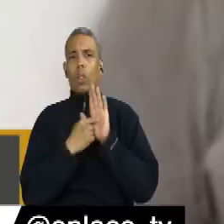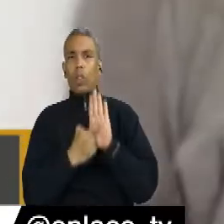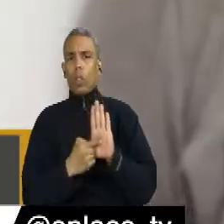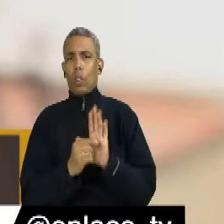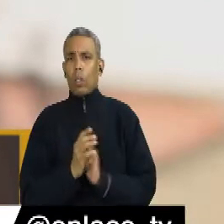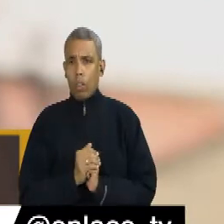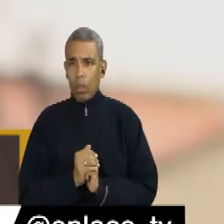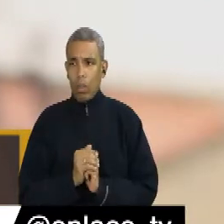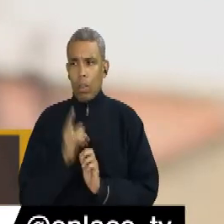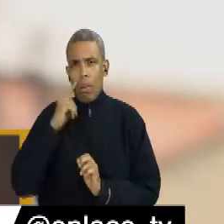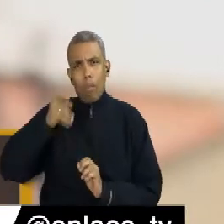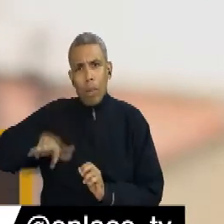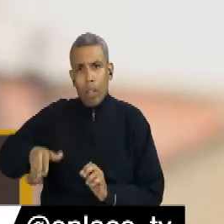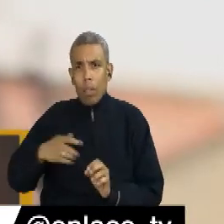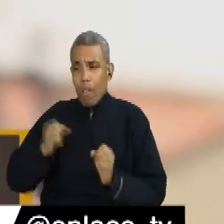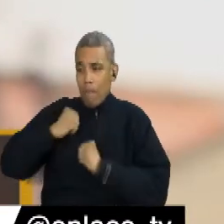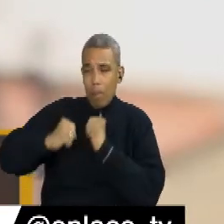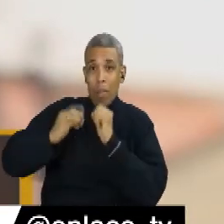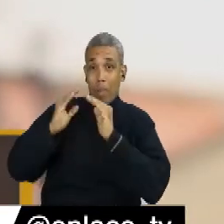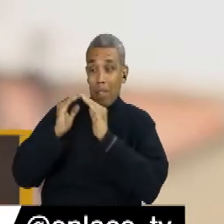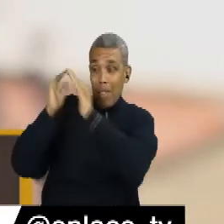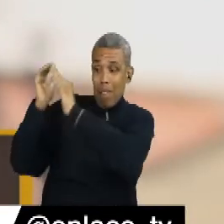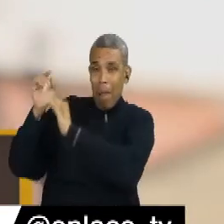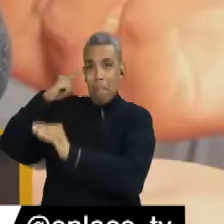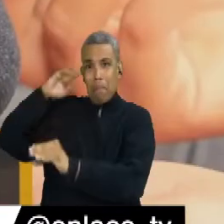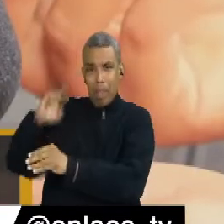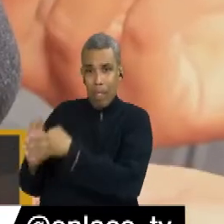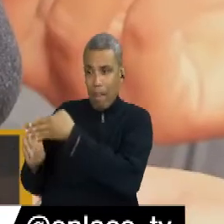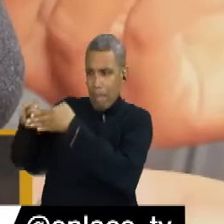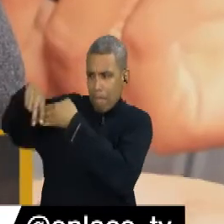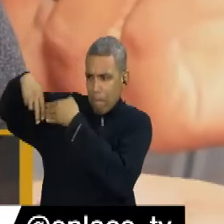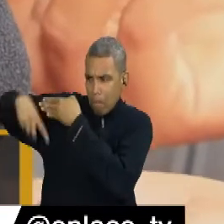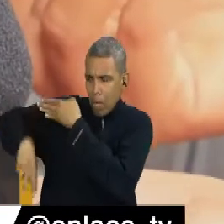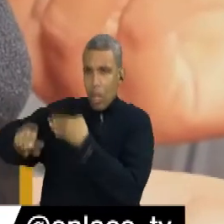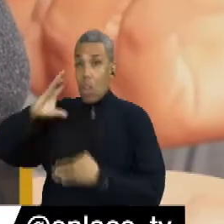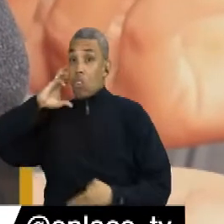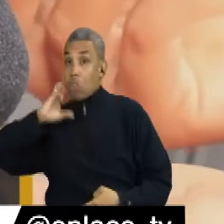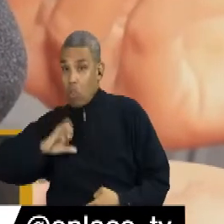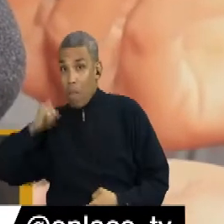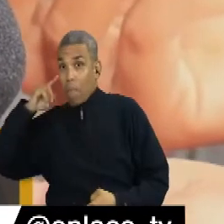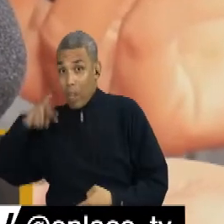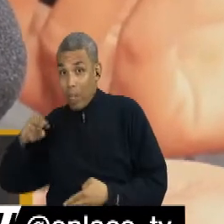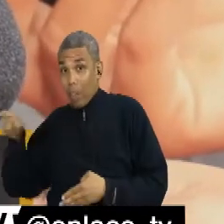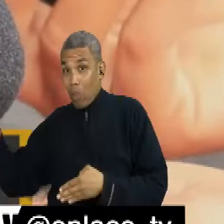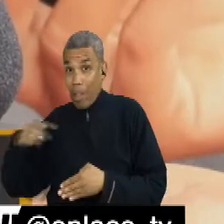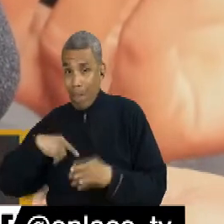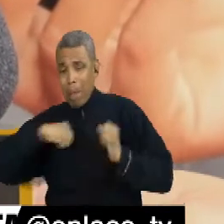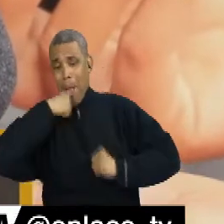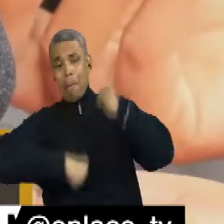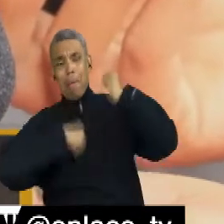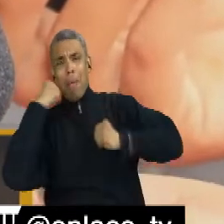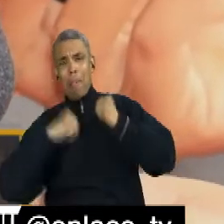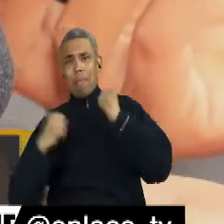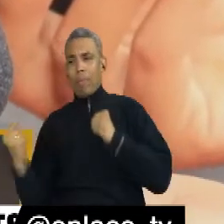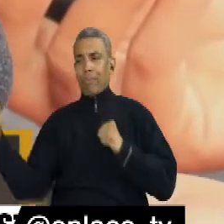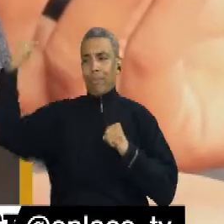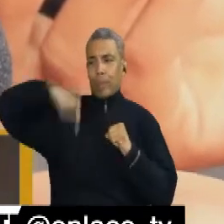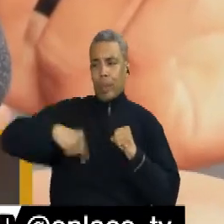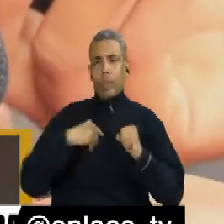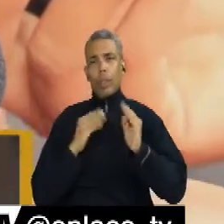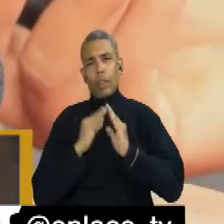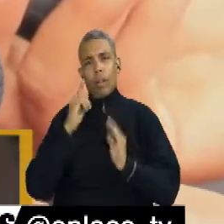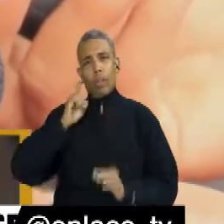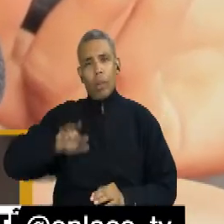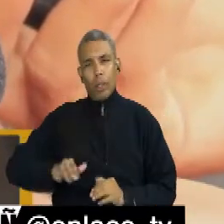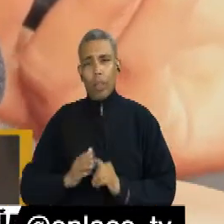venía huyendo de una vivienda a donde había ingresado a robar. Vecinos de la parte de atrás de la calle 61, esto nos decían que ella había entrado a la